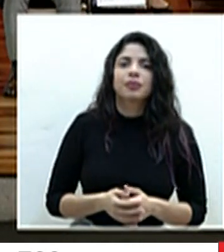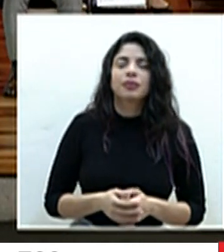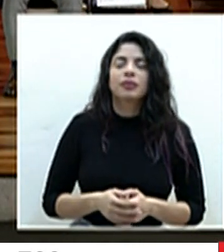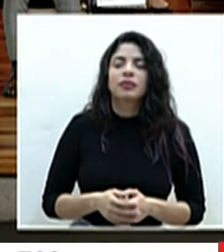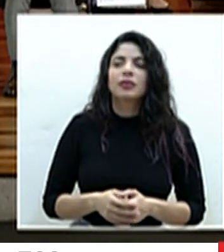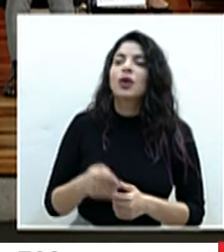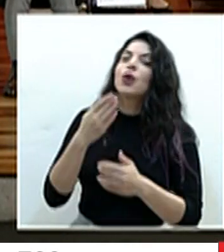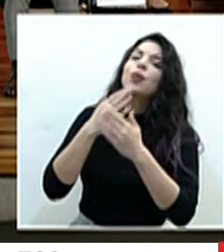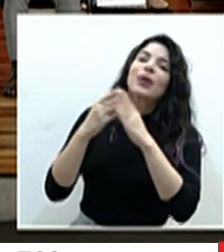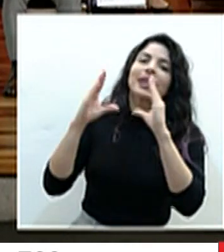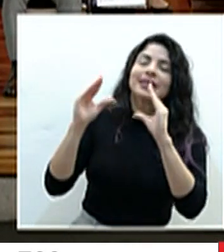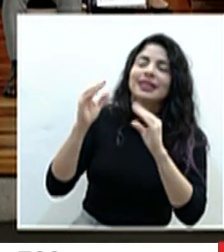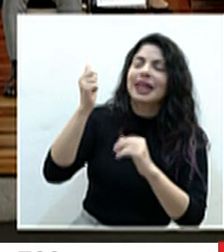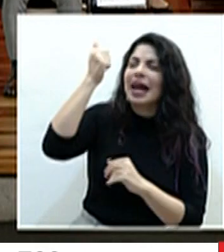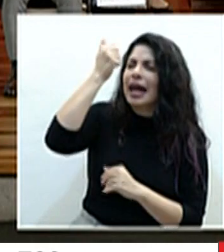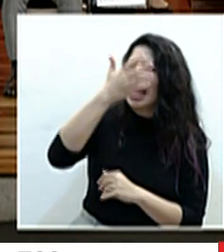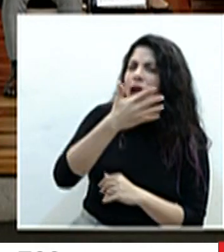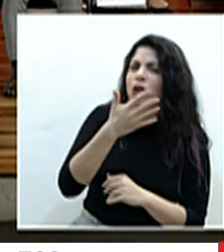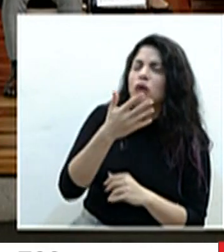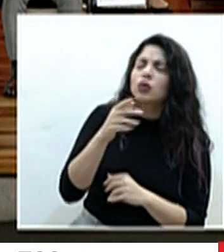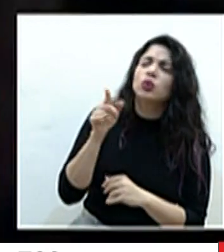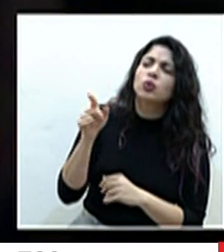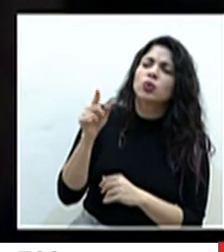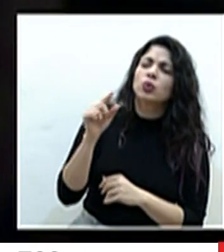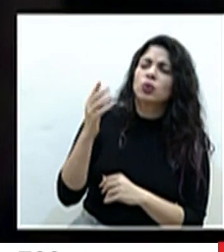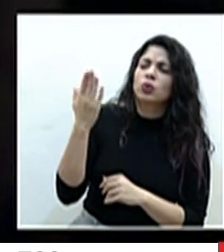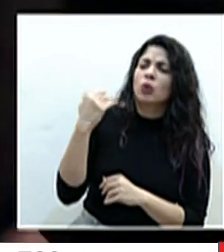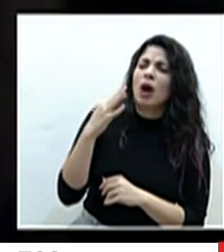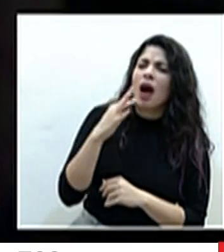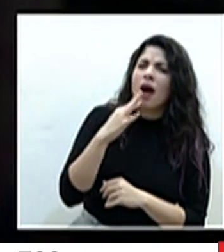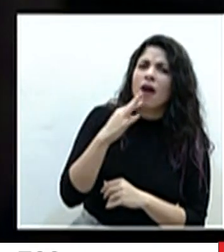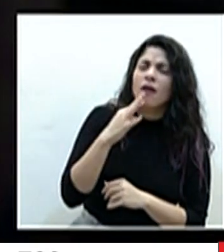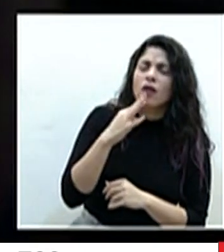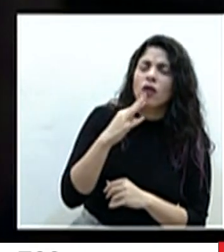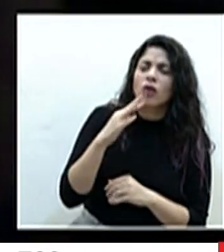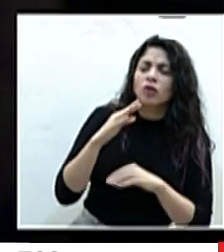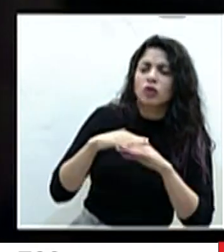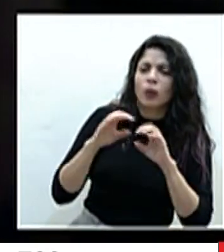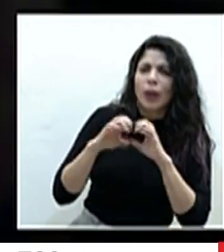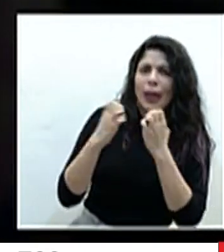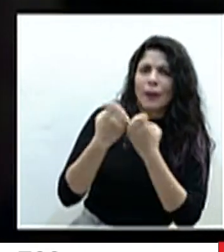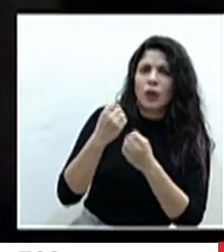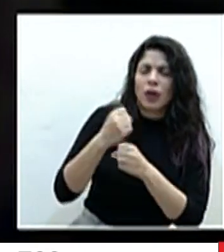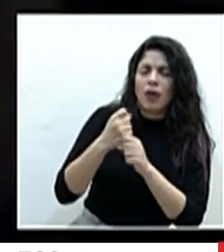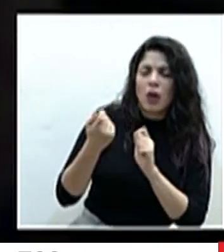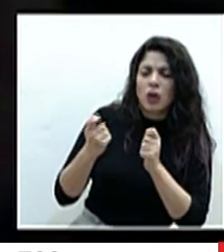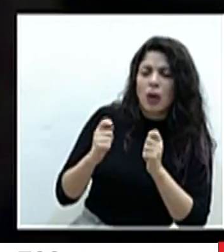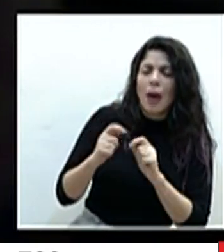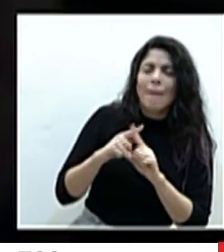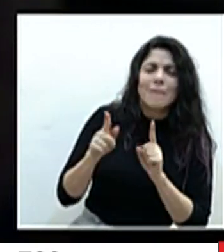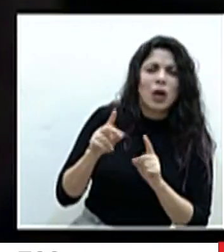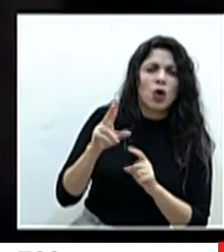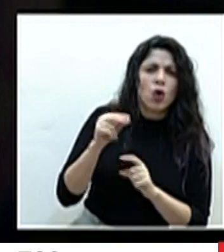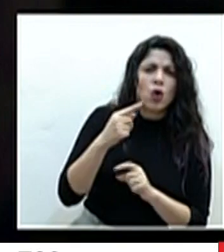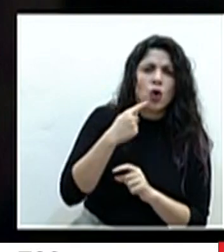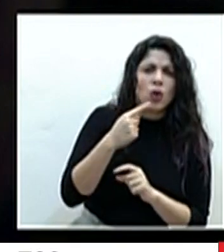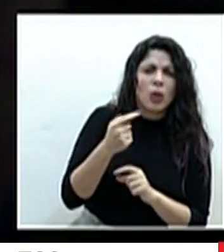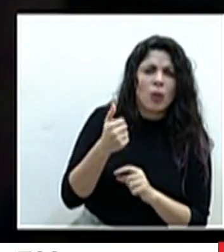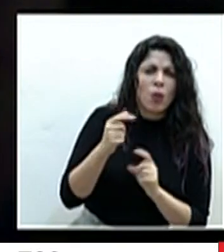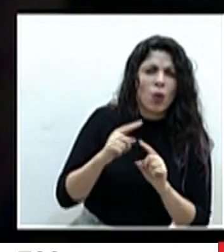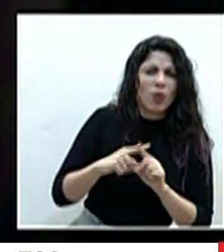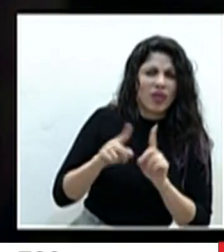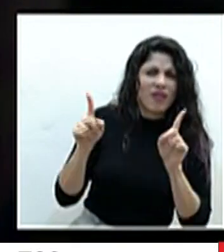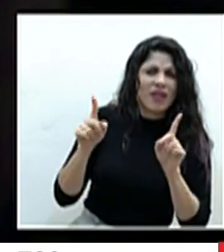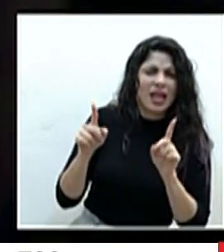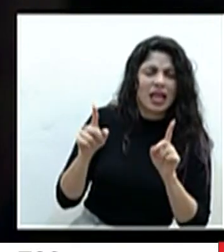Gracias, buenas tardes. Don Carlos, hace unas semanas usted habló de que hay un refrescamiento del gabinete, pero don Luis Adrián, don Rodrigo dan razones un poco diferentes, salen